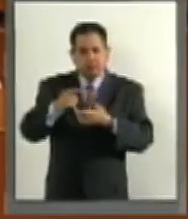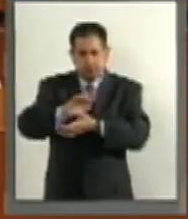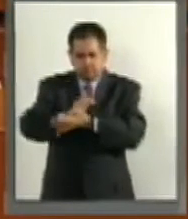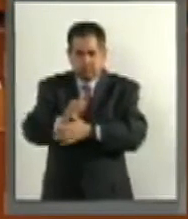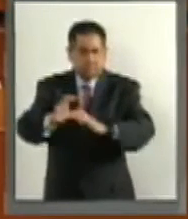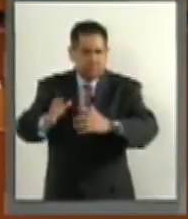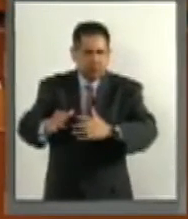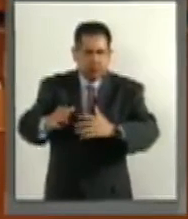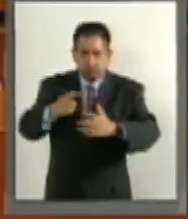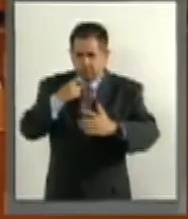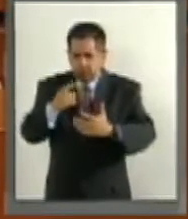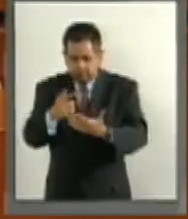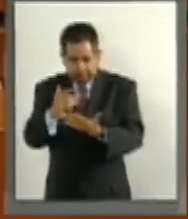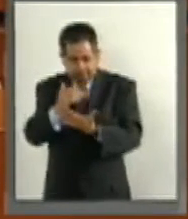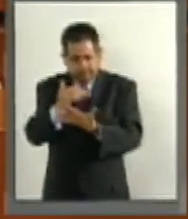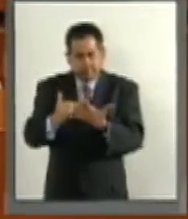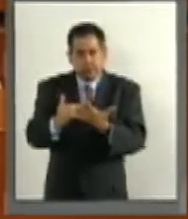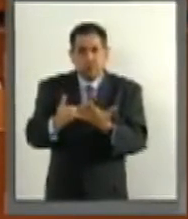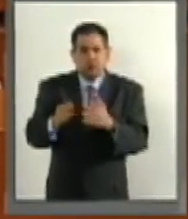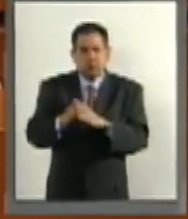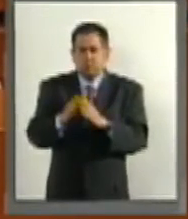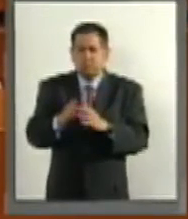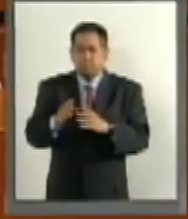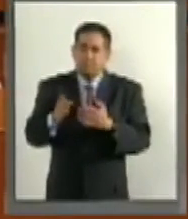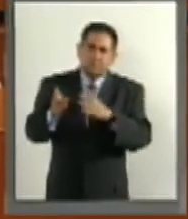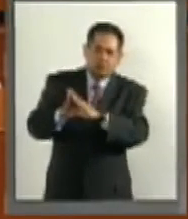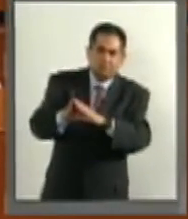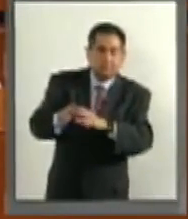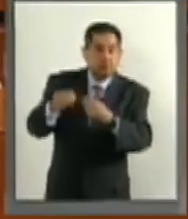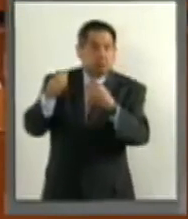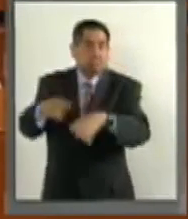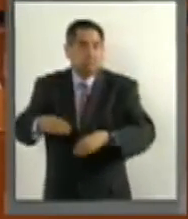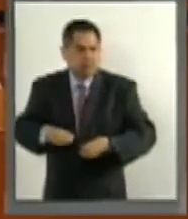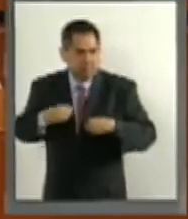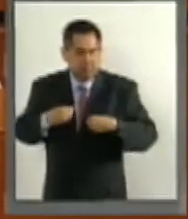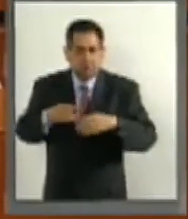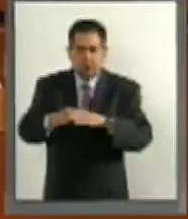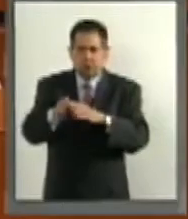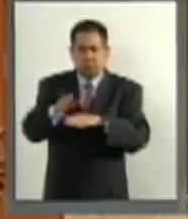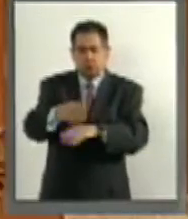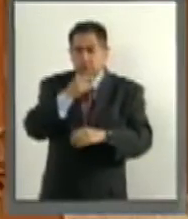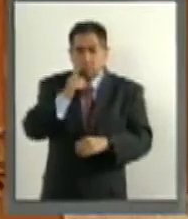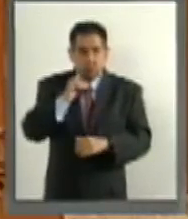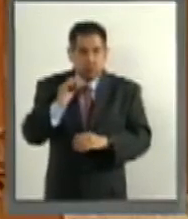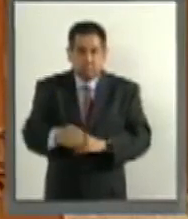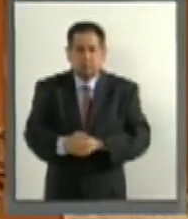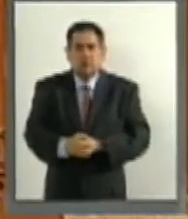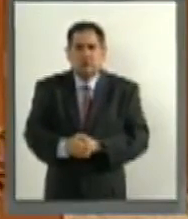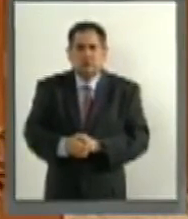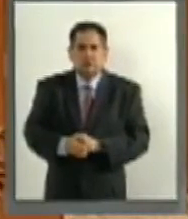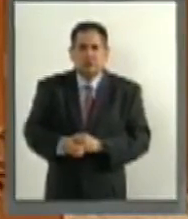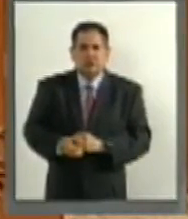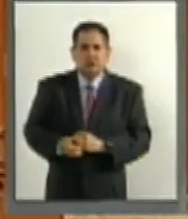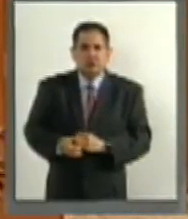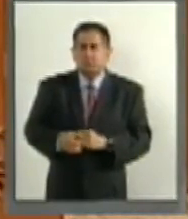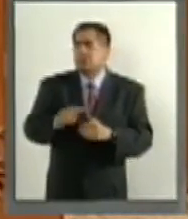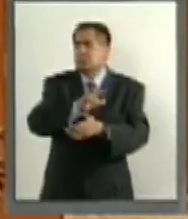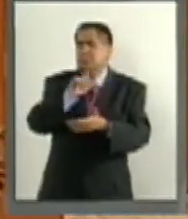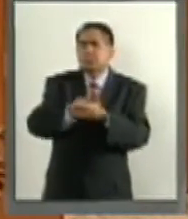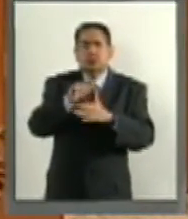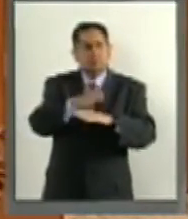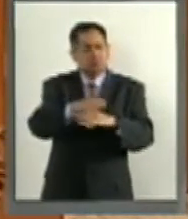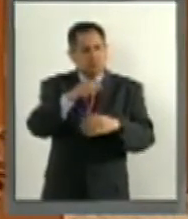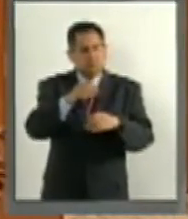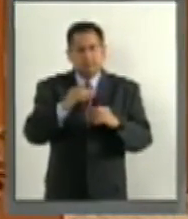discriminación, amenazas, privación de la libertad o de la vida en razón del género. En la Ley de Instituciones y